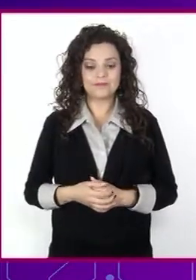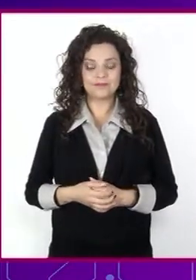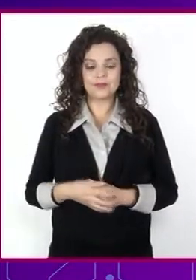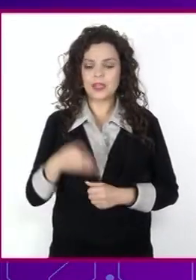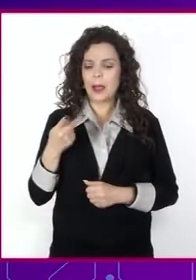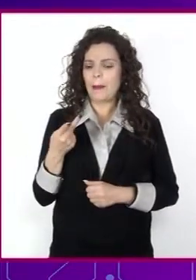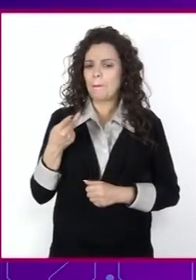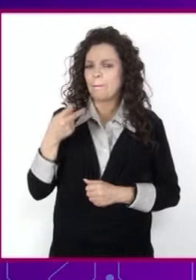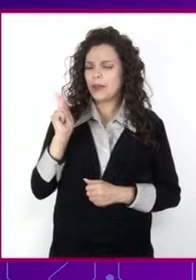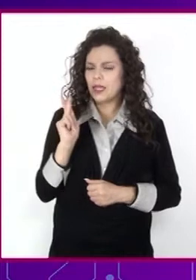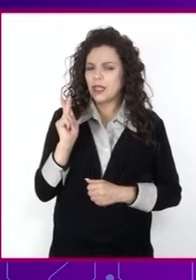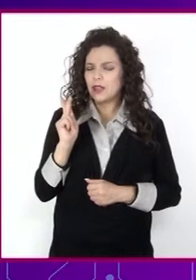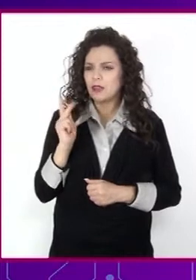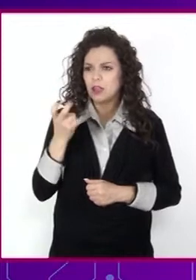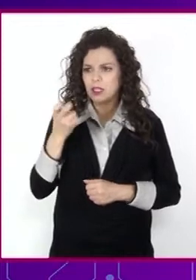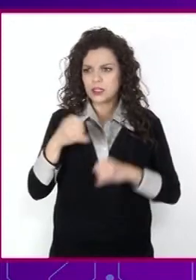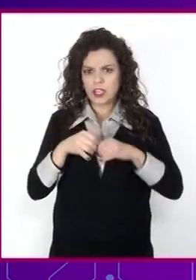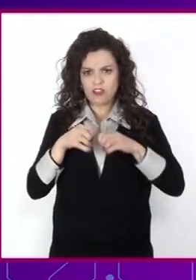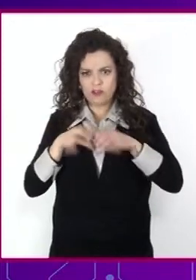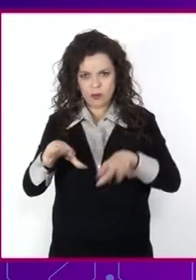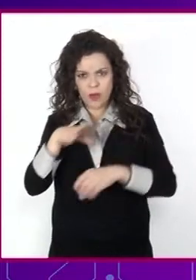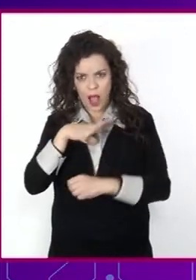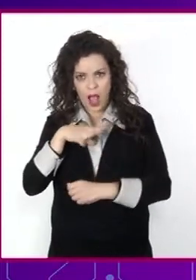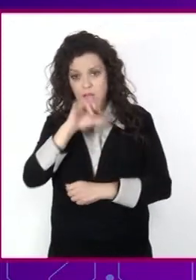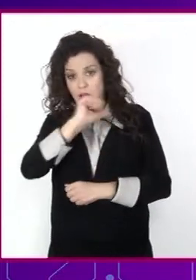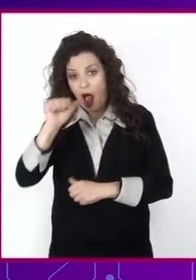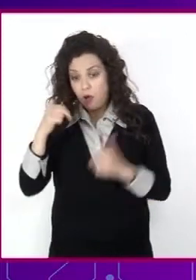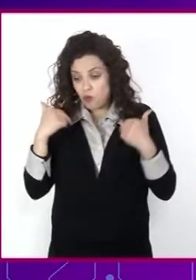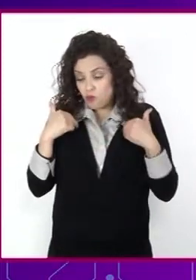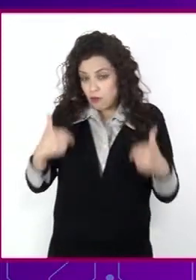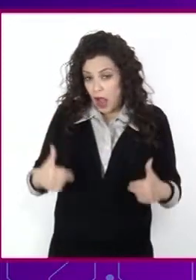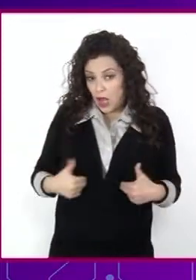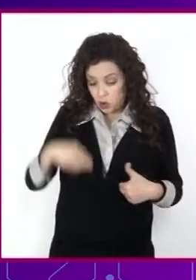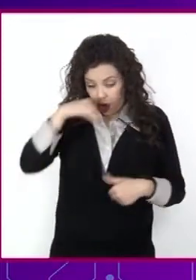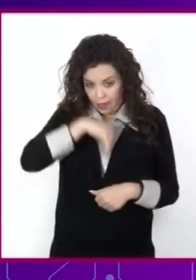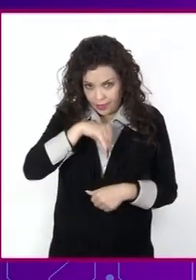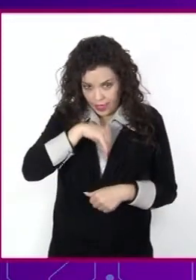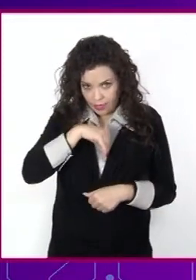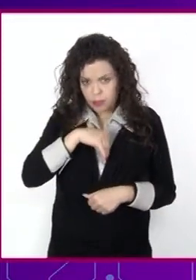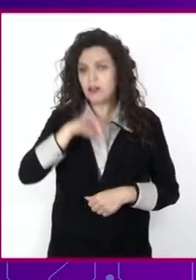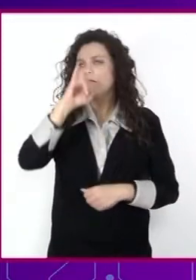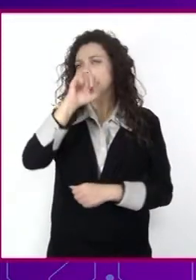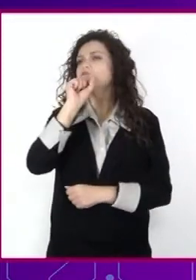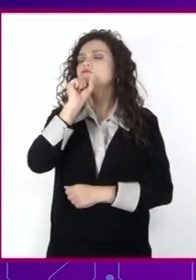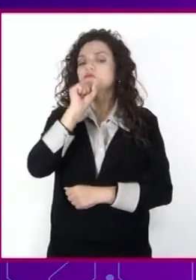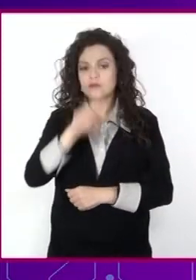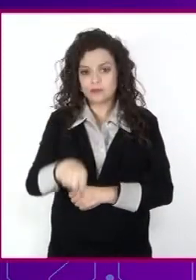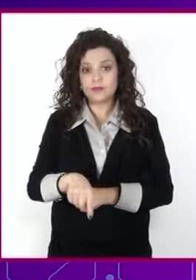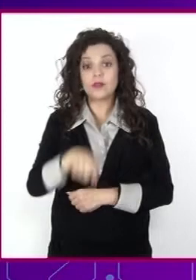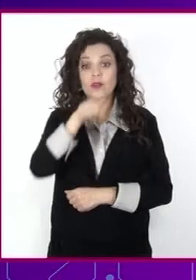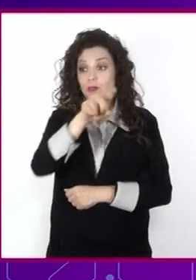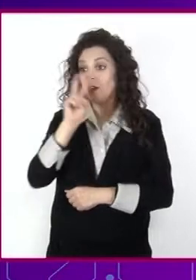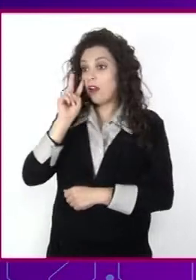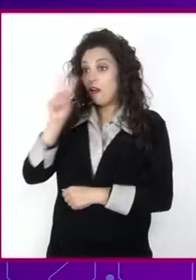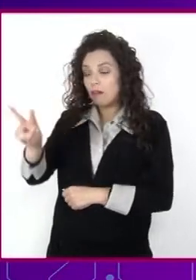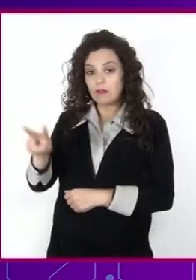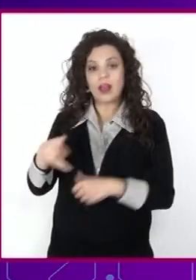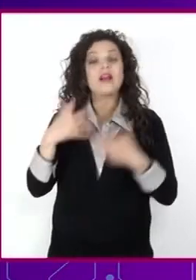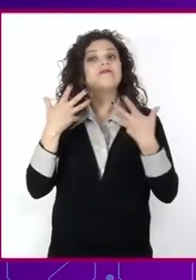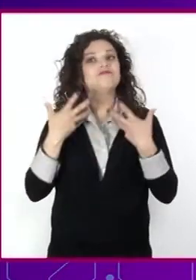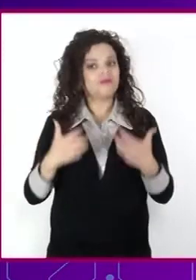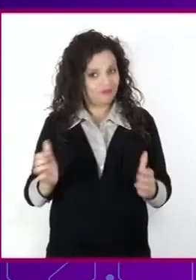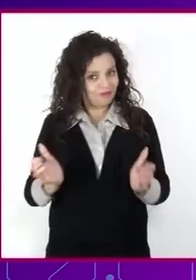Pero, ¿tendrá la información de los humanos? Sí, también la incluye y se va a sorprender con el resultado.